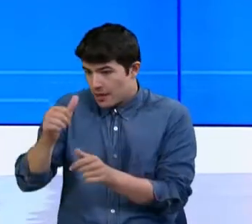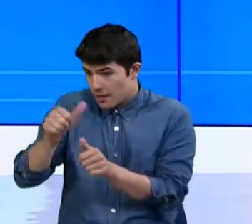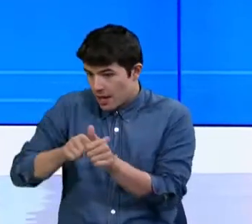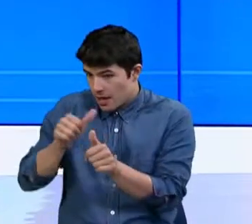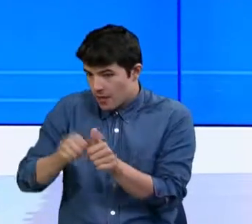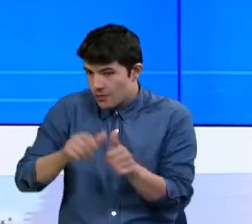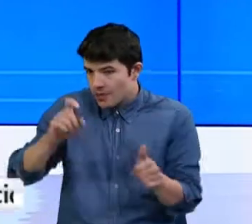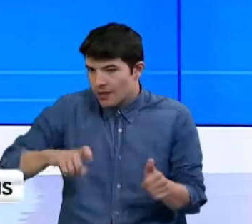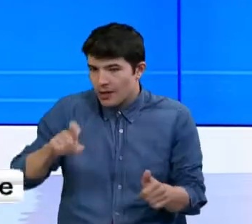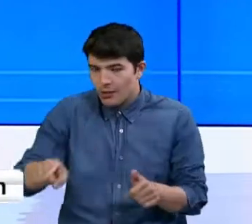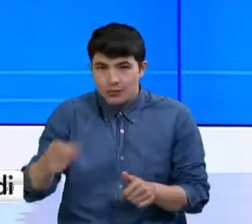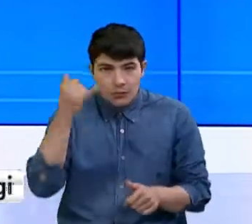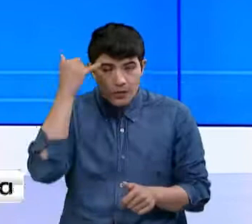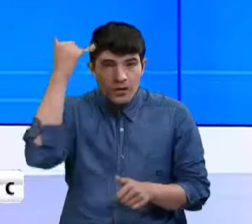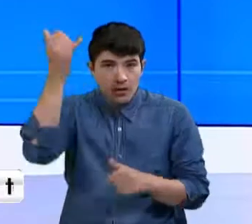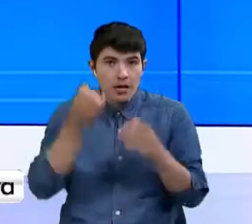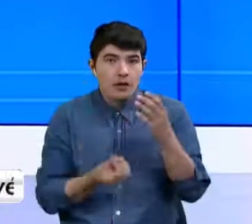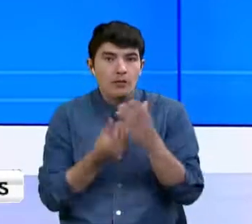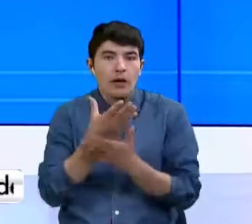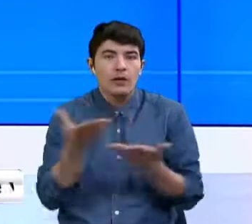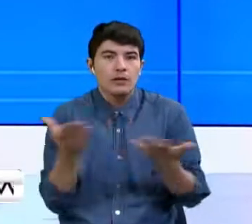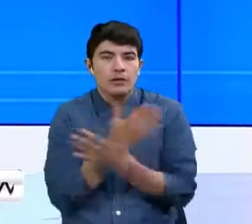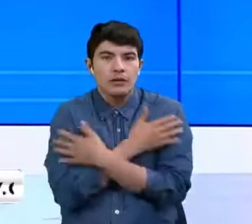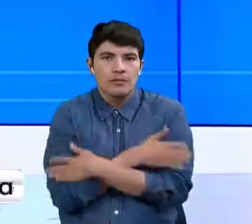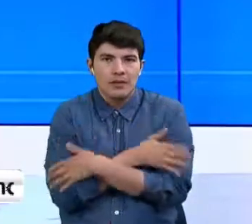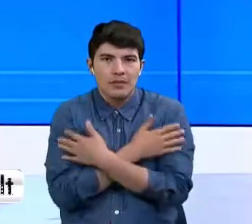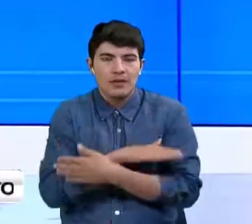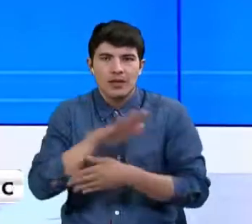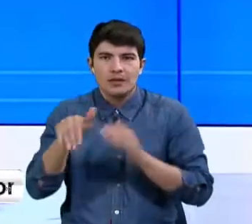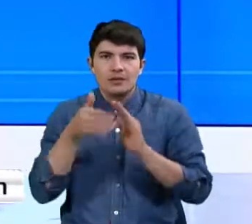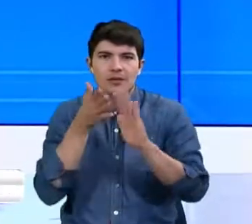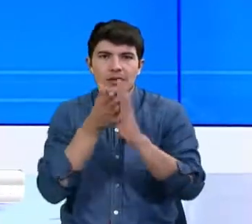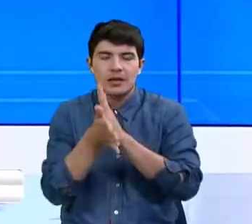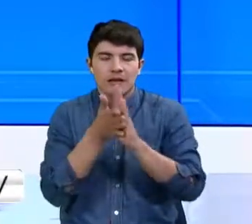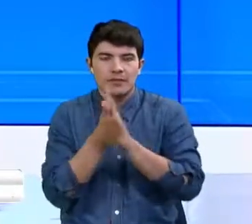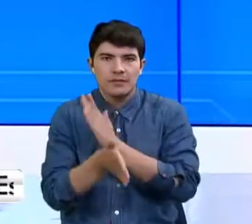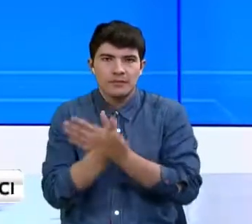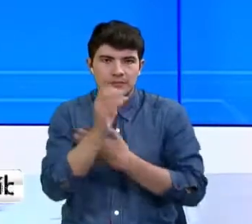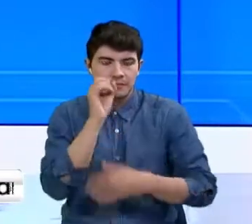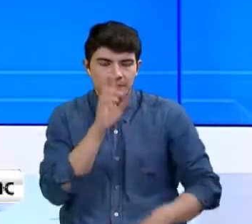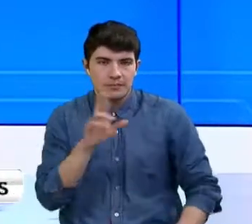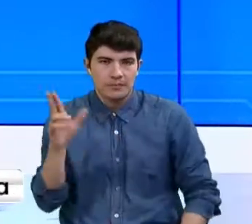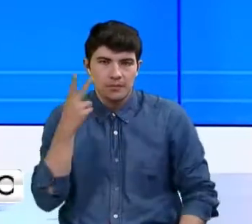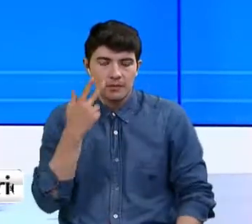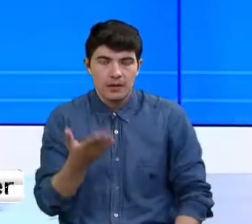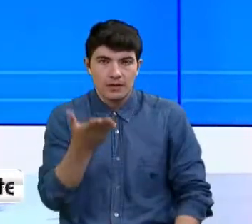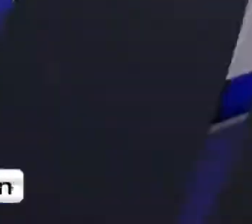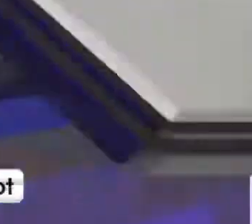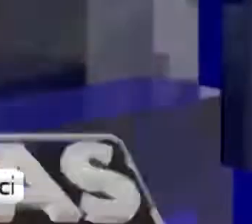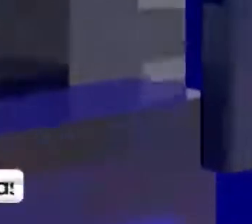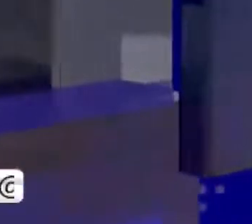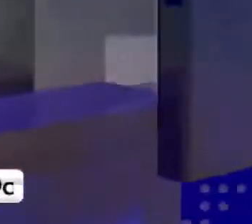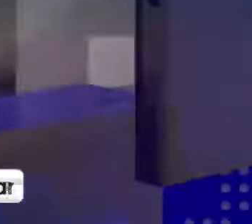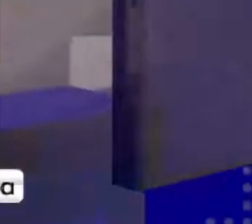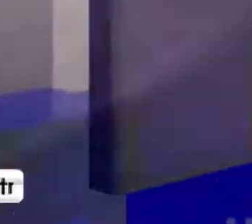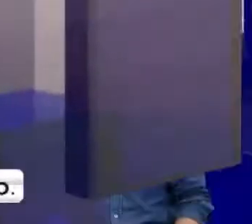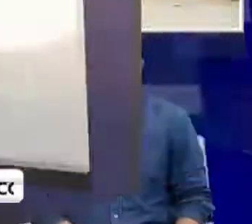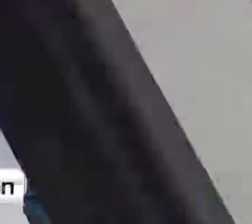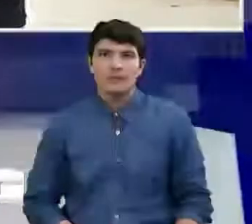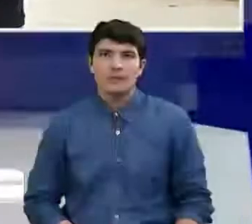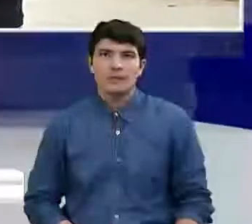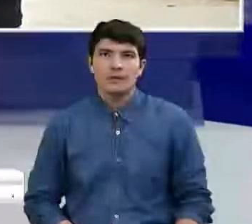e incluyente que se está dando en Pamplona. Dolly Xiomara Niño tiene todos los detalles de esta importante idea. Muy buenas tardes.